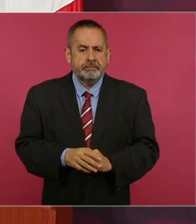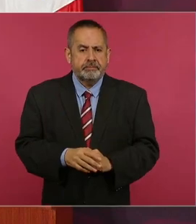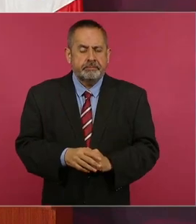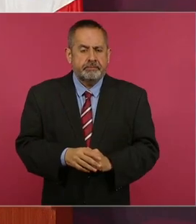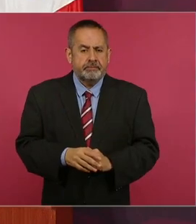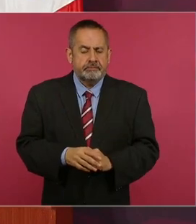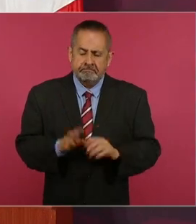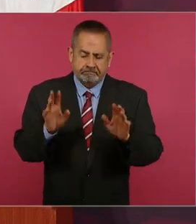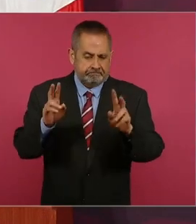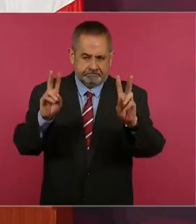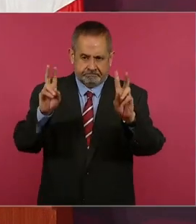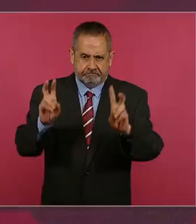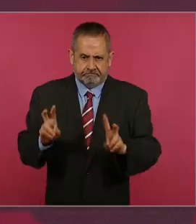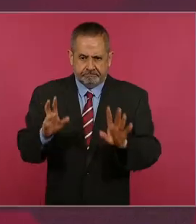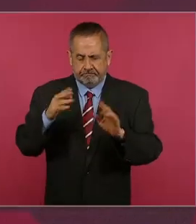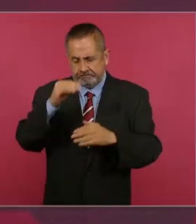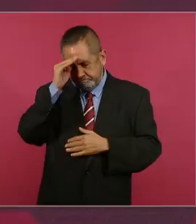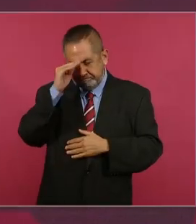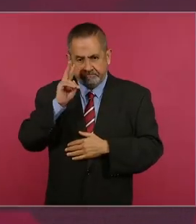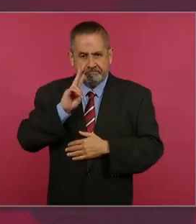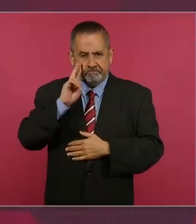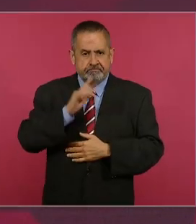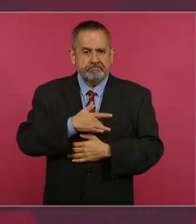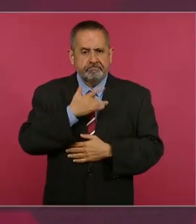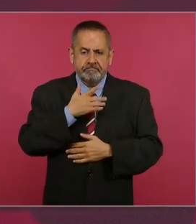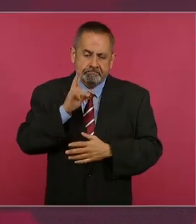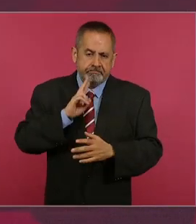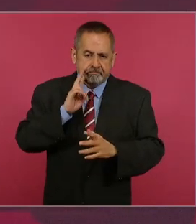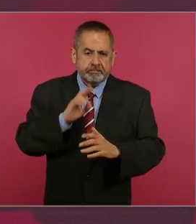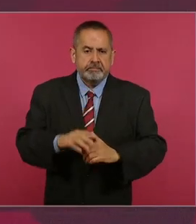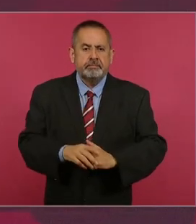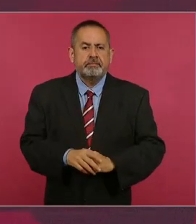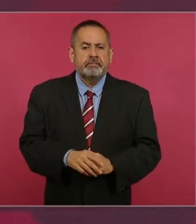los temas que consideremos.